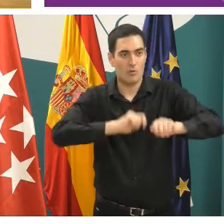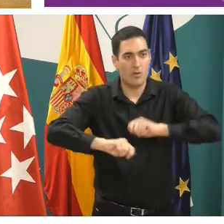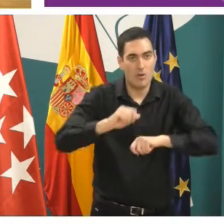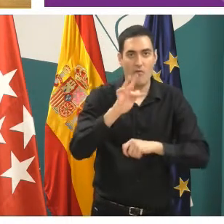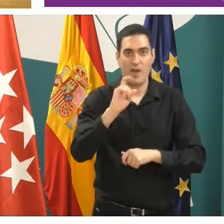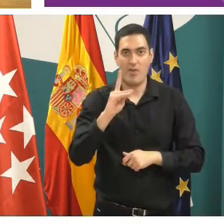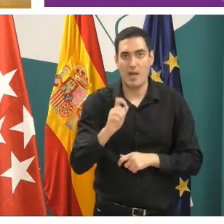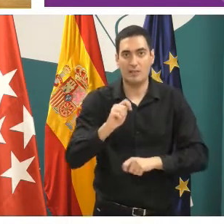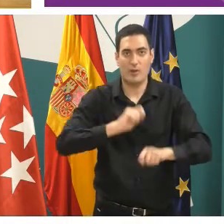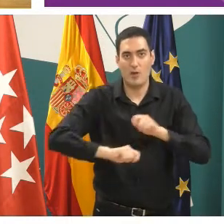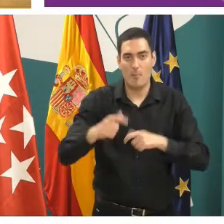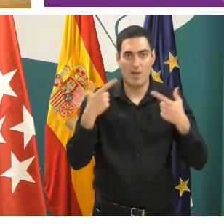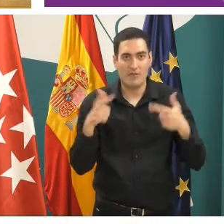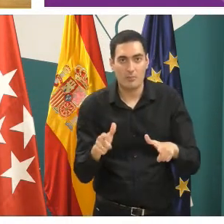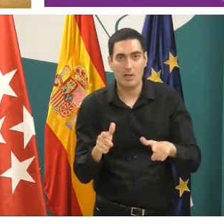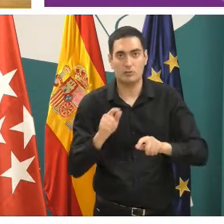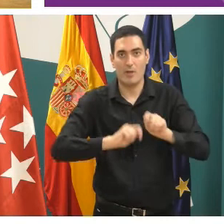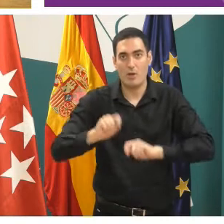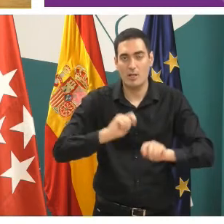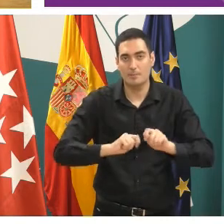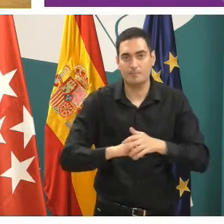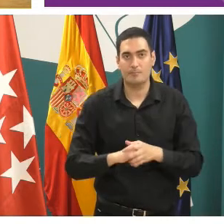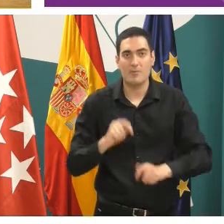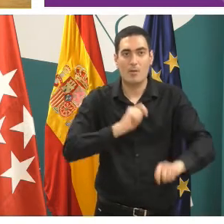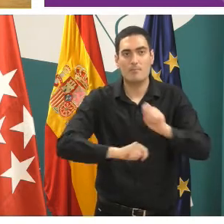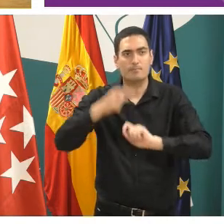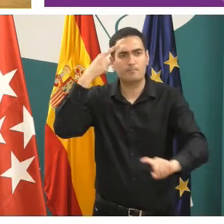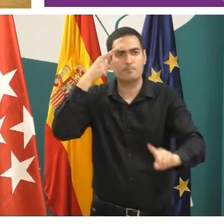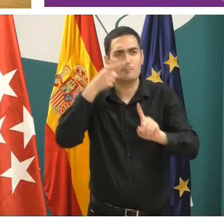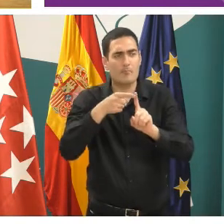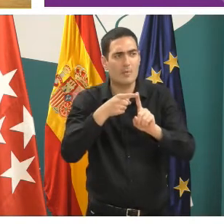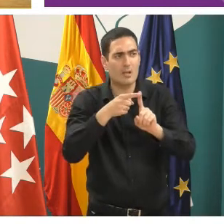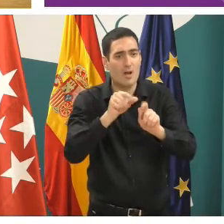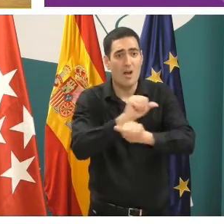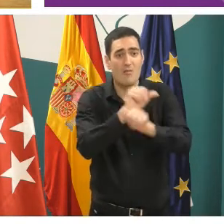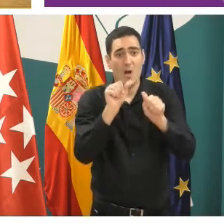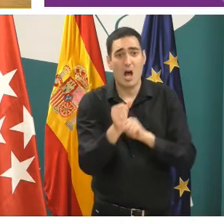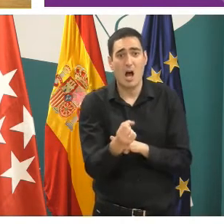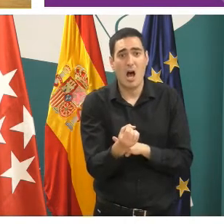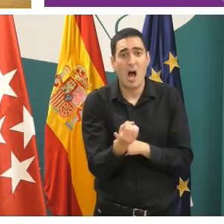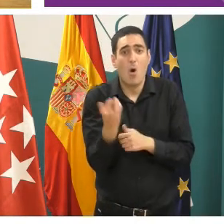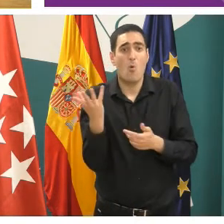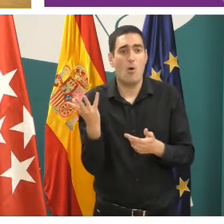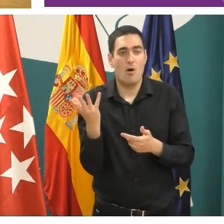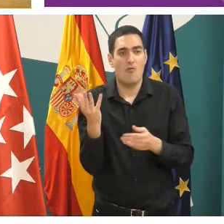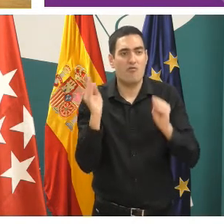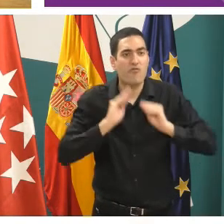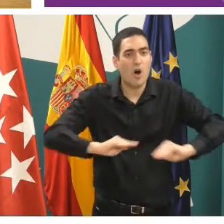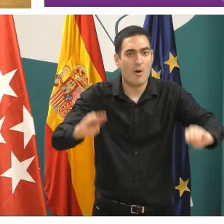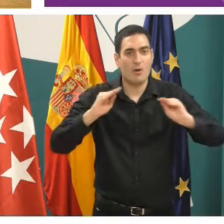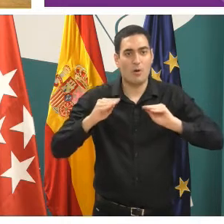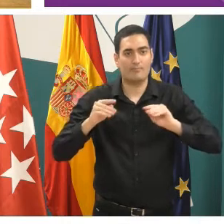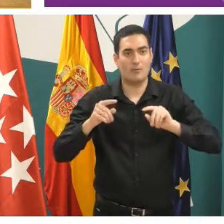las asociaciones, de las plataformas, de las asociaciones, para que de alguna forma todos tengamos una información